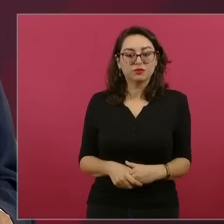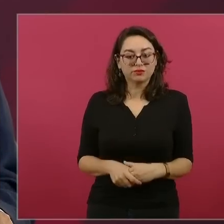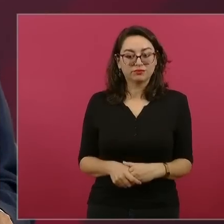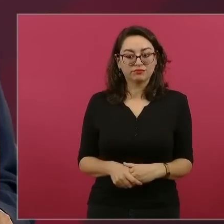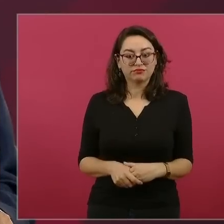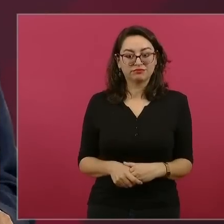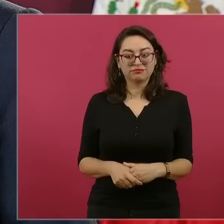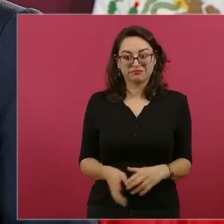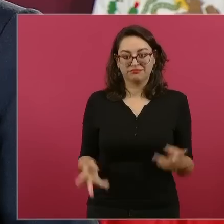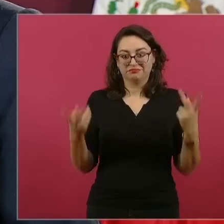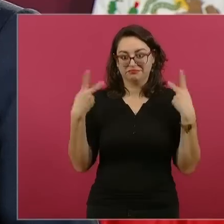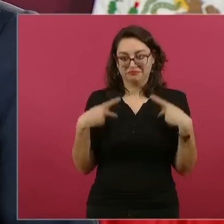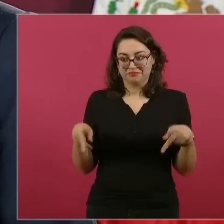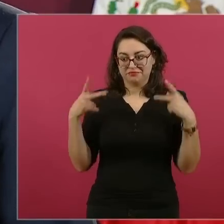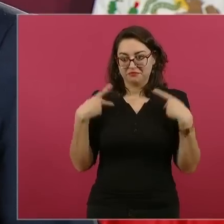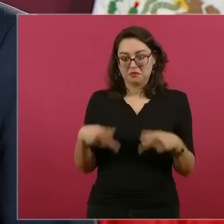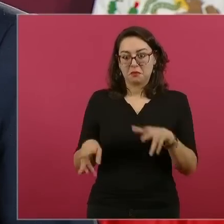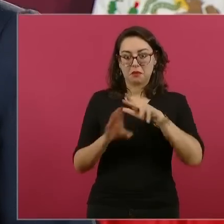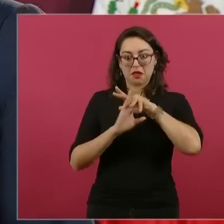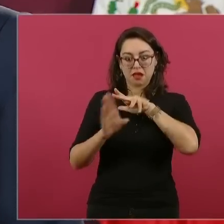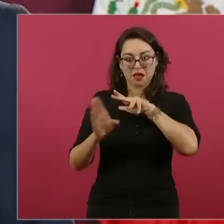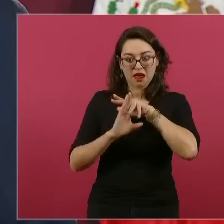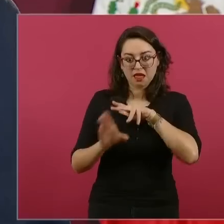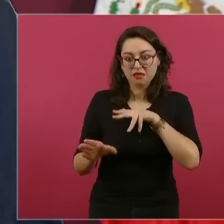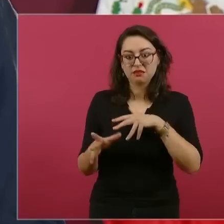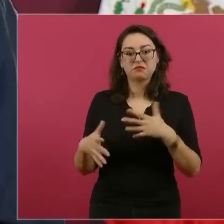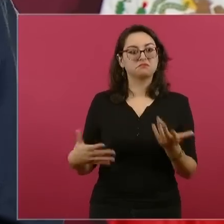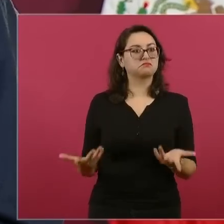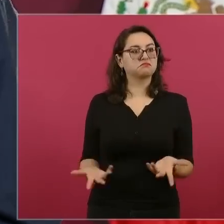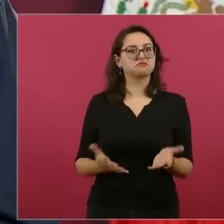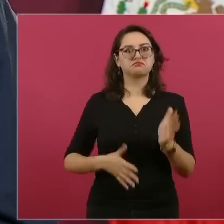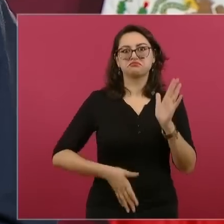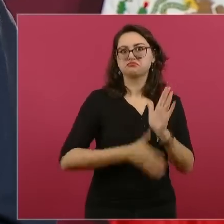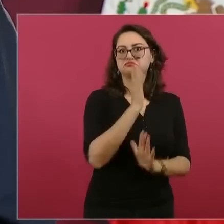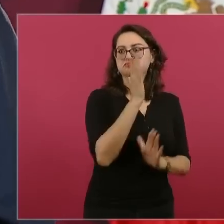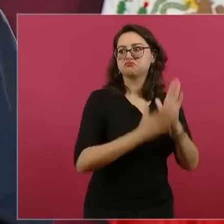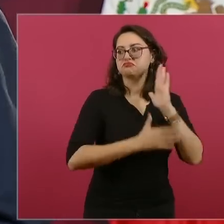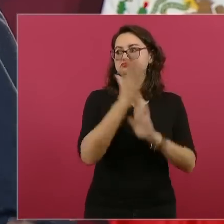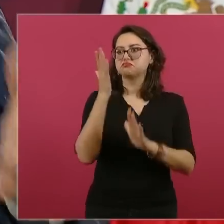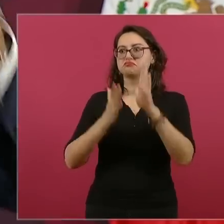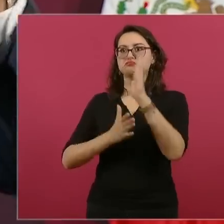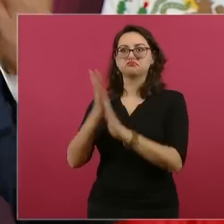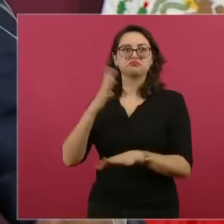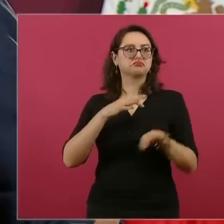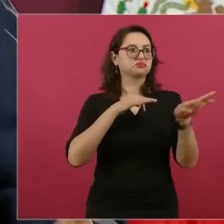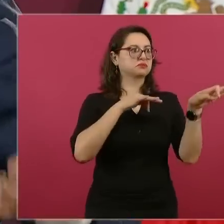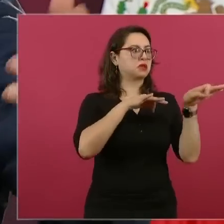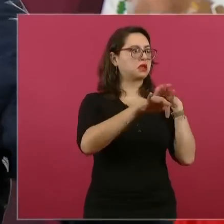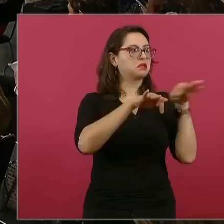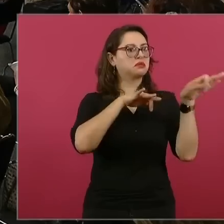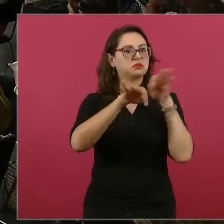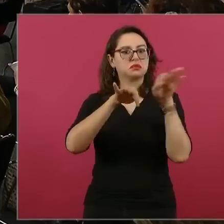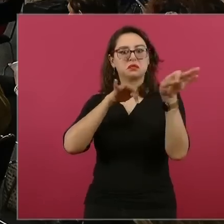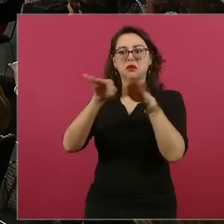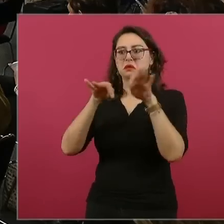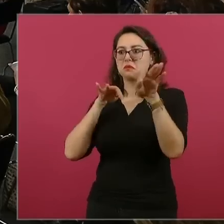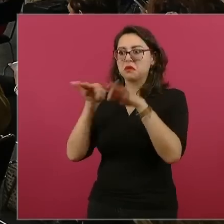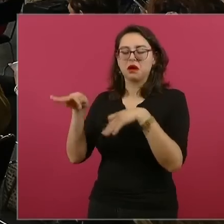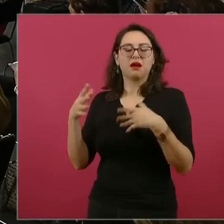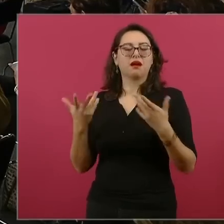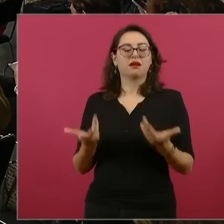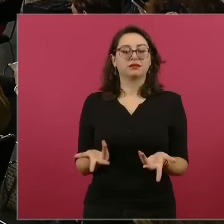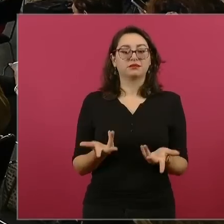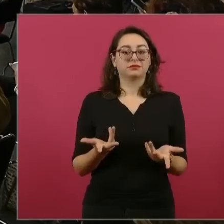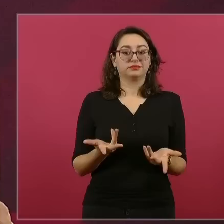cómo se van a buscarse la vida, a trabajar honradamente, y ahora están enviando a